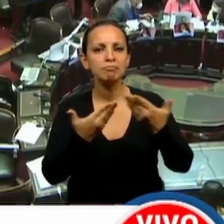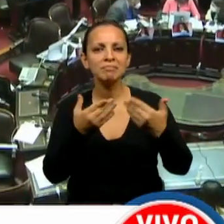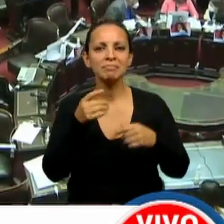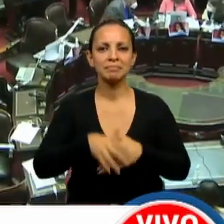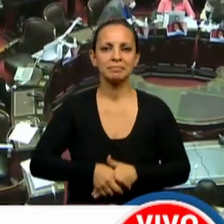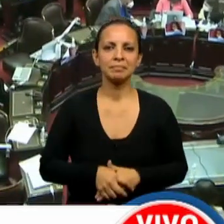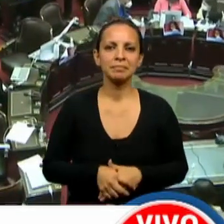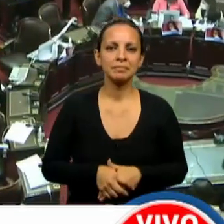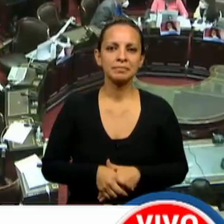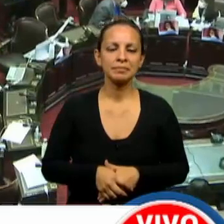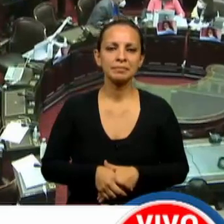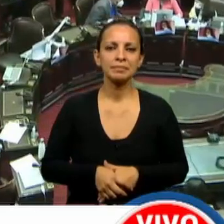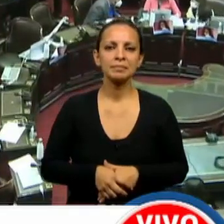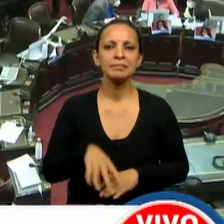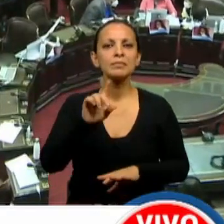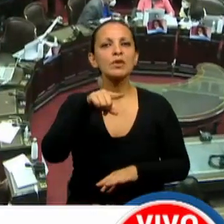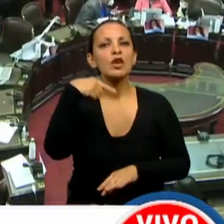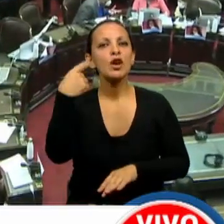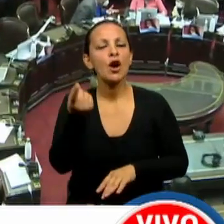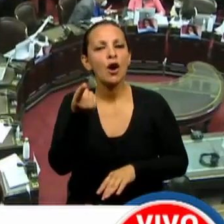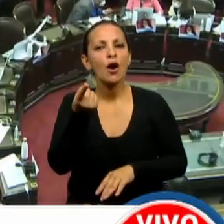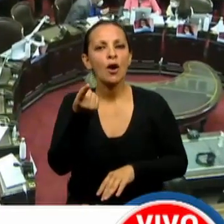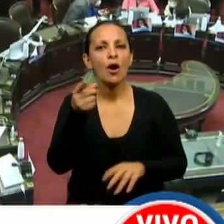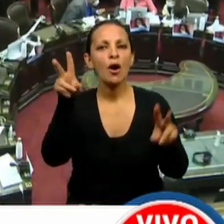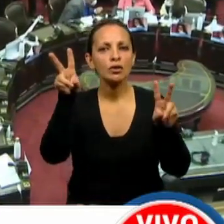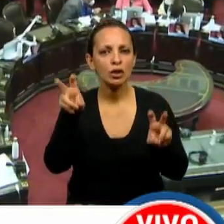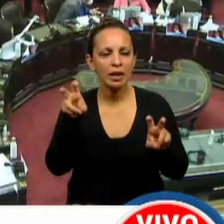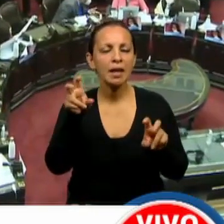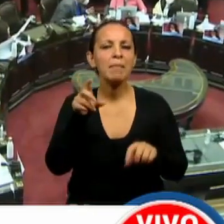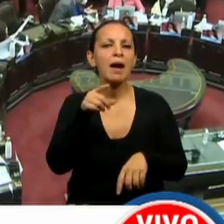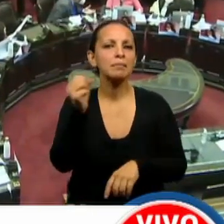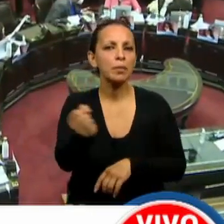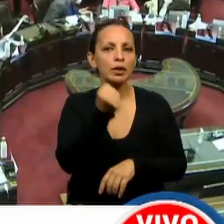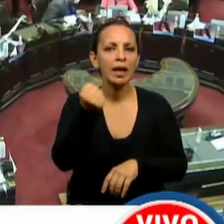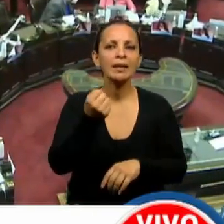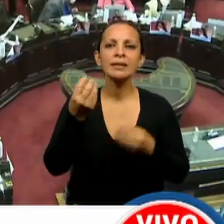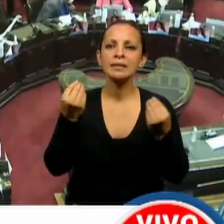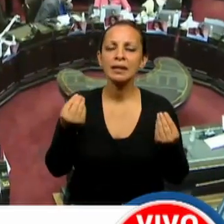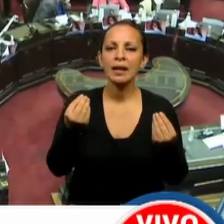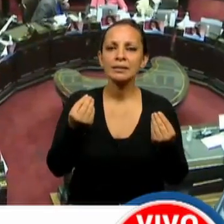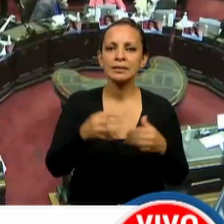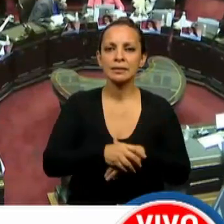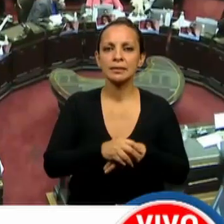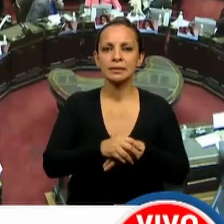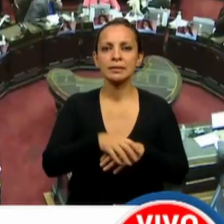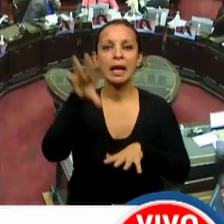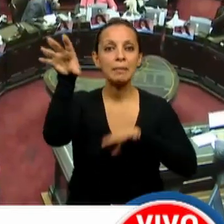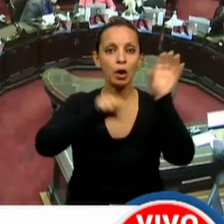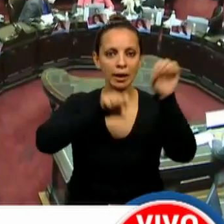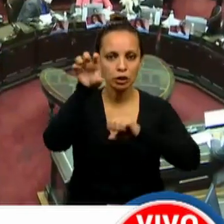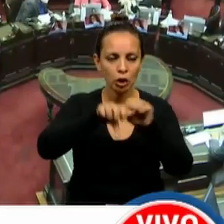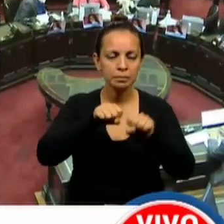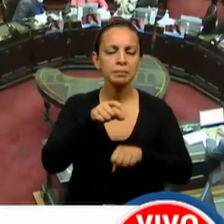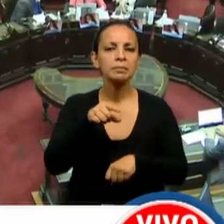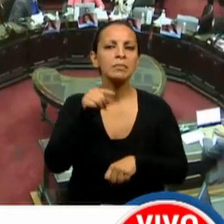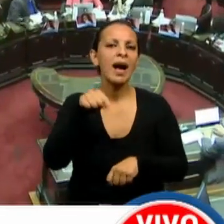actividad. Otro tema importante a tener en cuenta es la sustitución de importaciones. Y acá hay